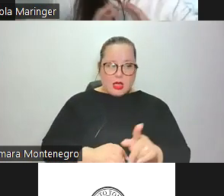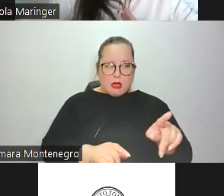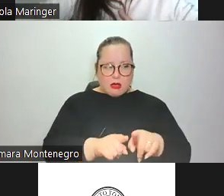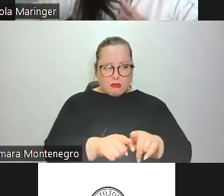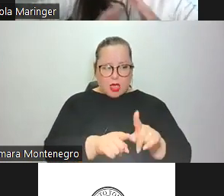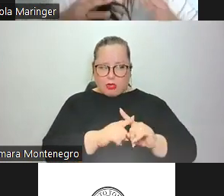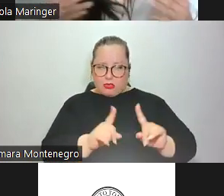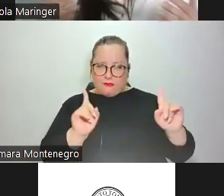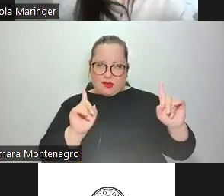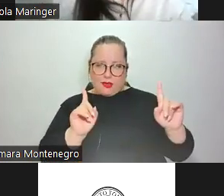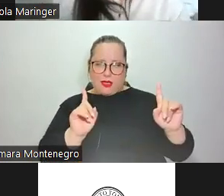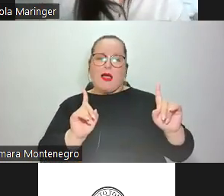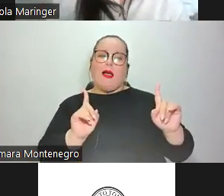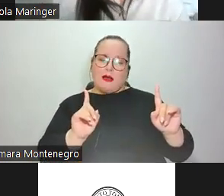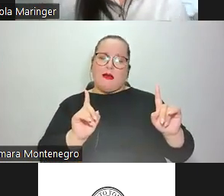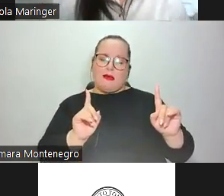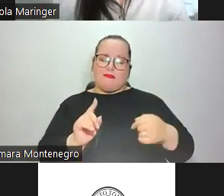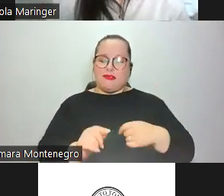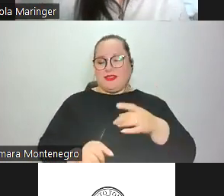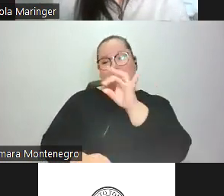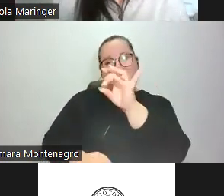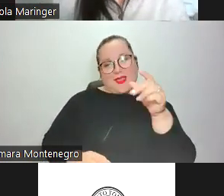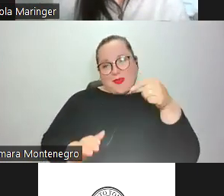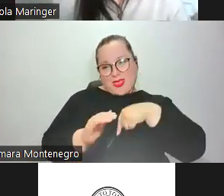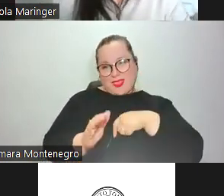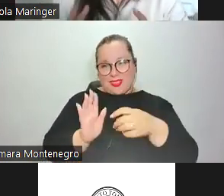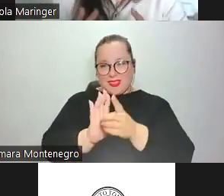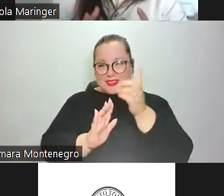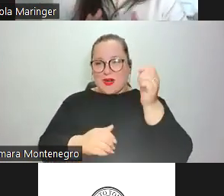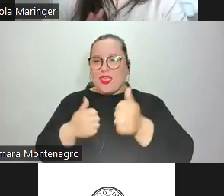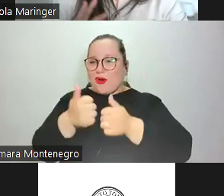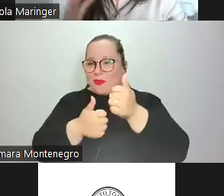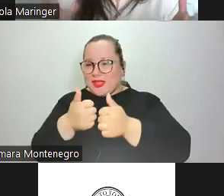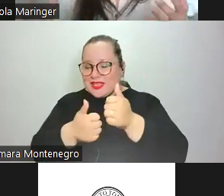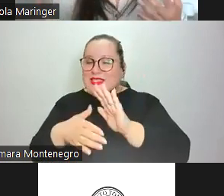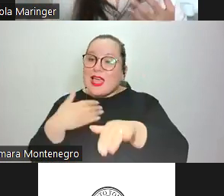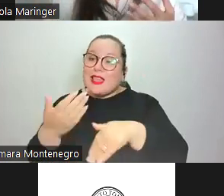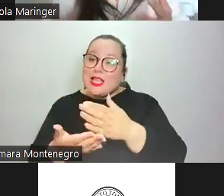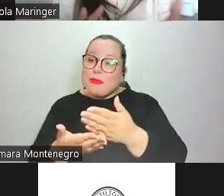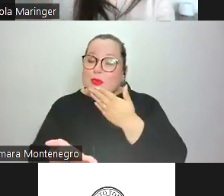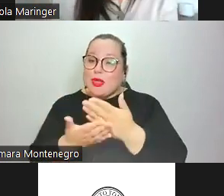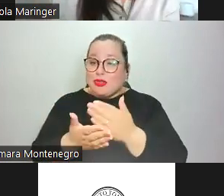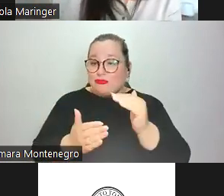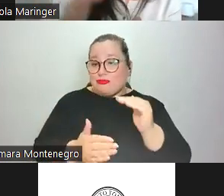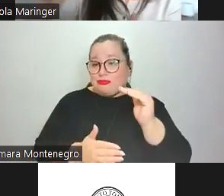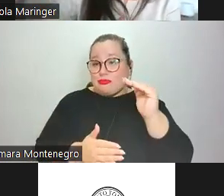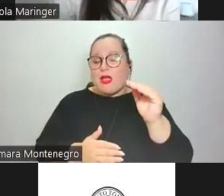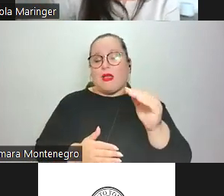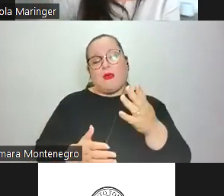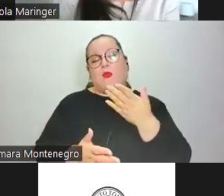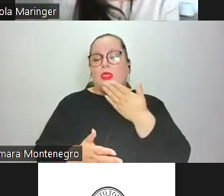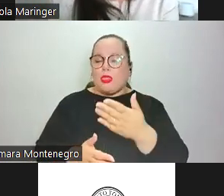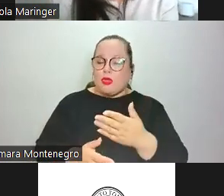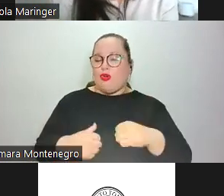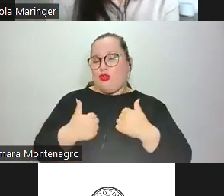¿cierto? Entonces, uno desarrolla ciertas competencias. Después uno va desplegando algunas más ya en la